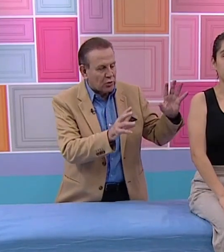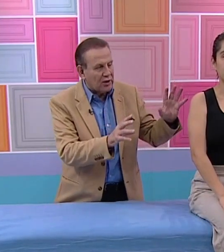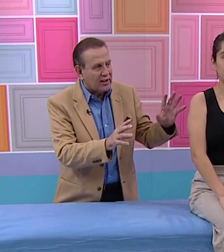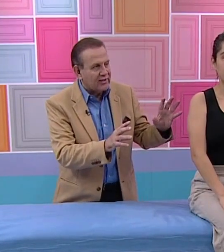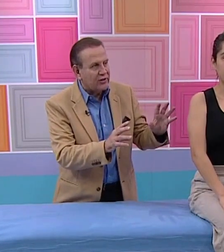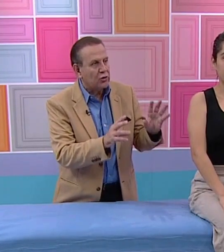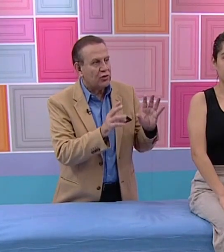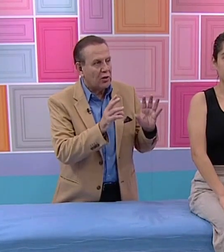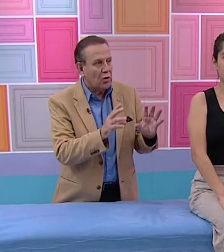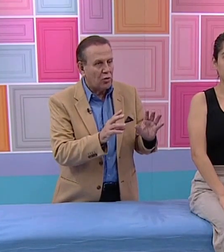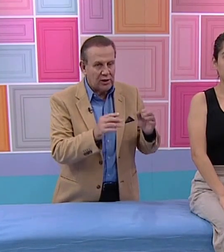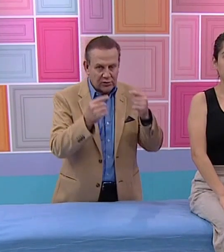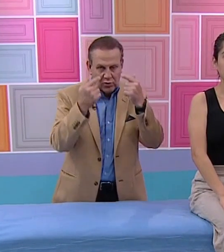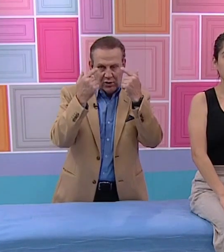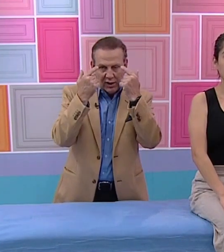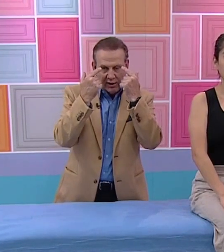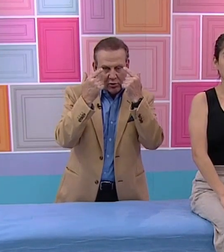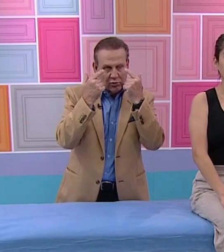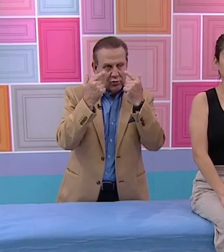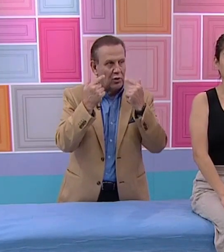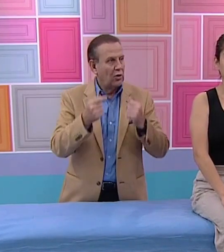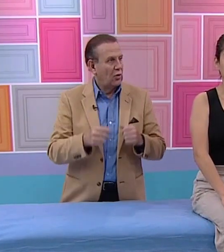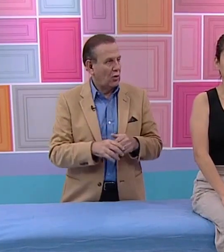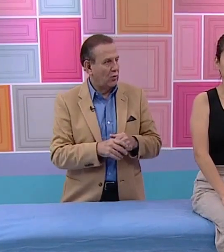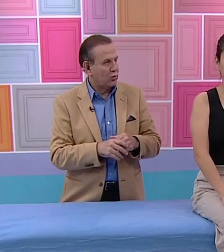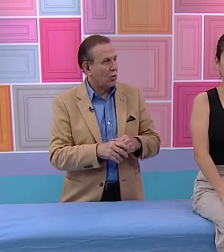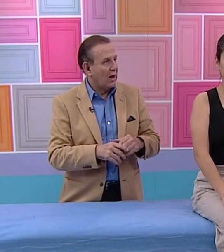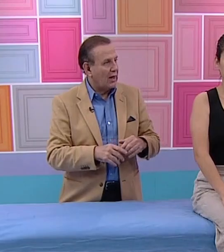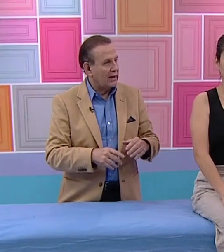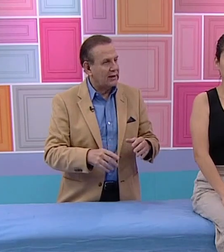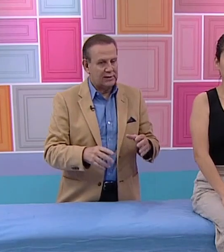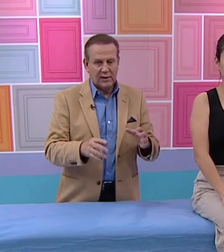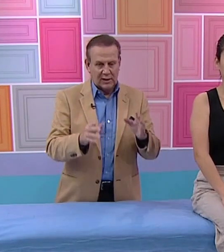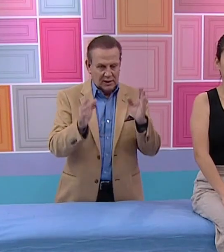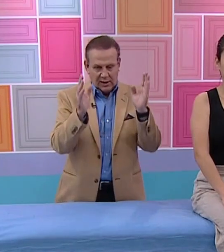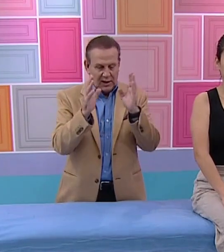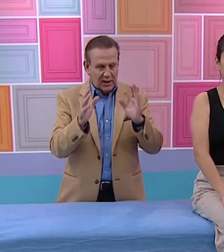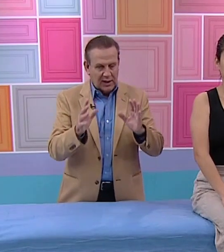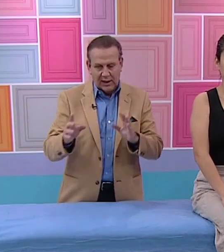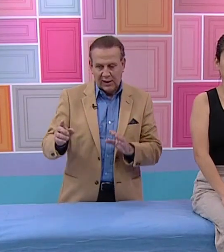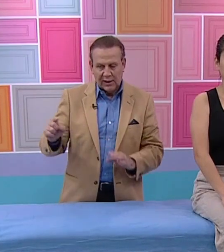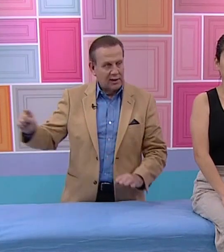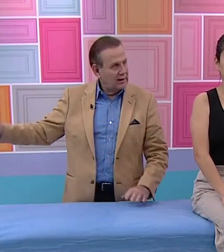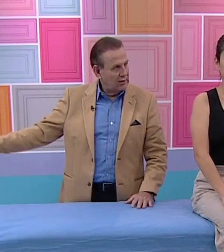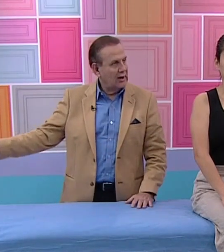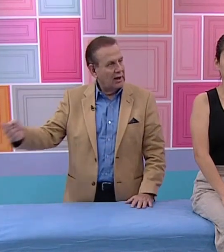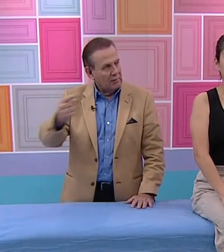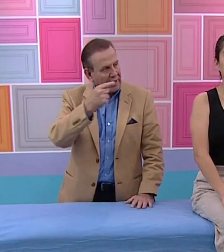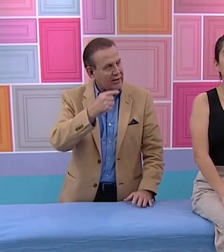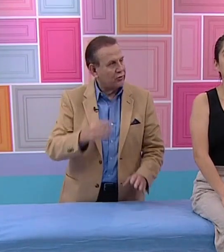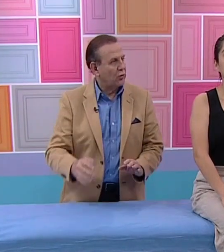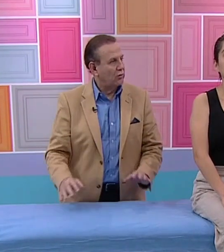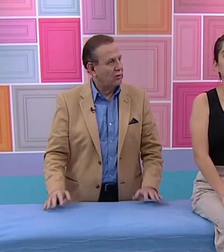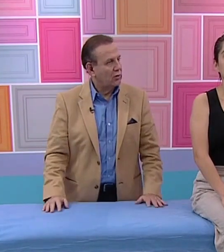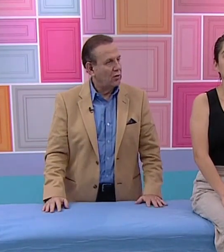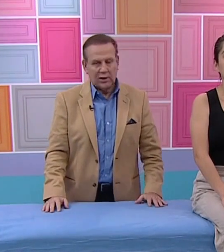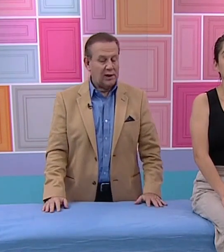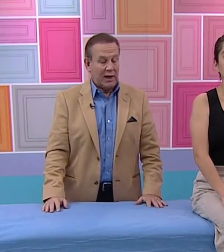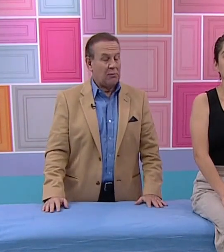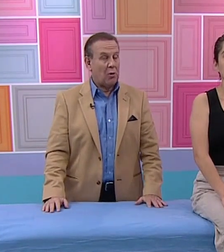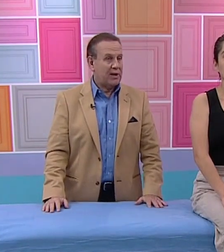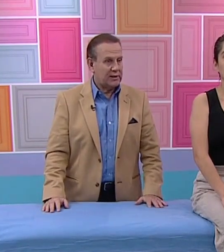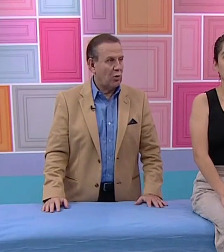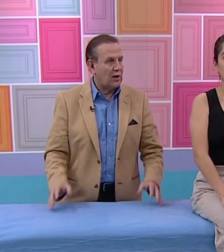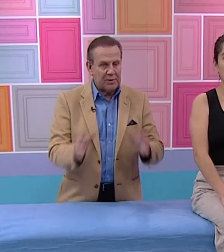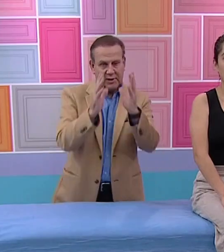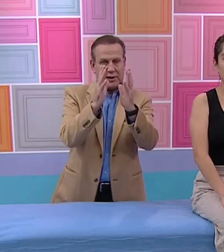casi todos son ejercicios de coordinación, la de los globos sí. oculares, la del brazo, el, brazo, ¿no?